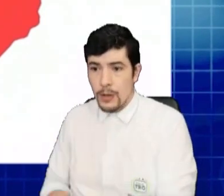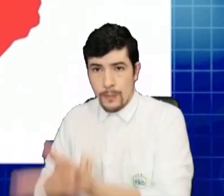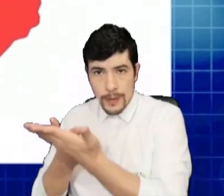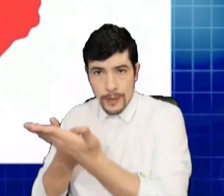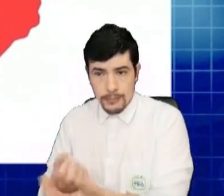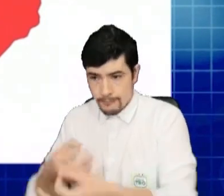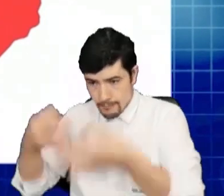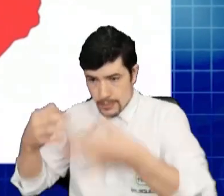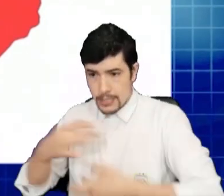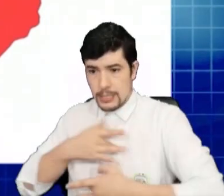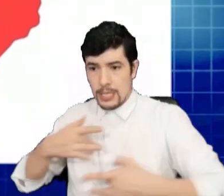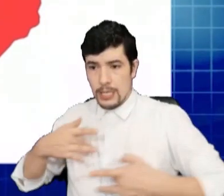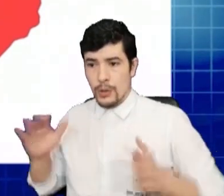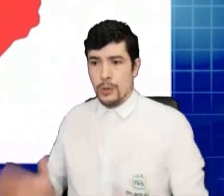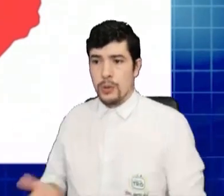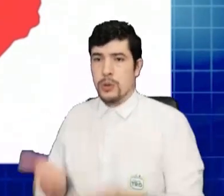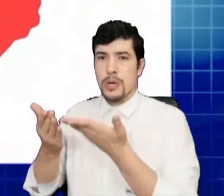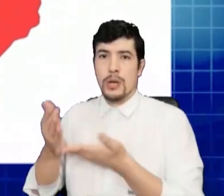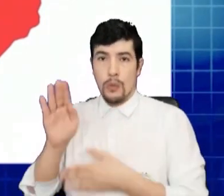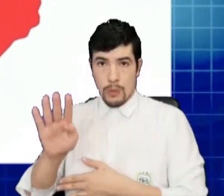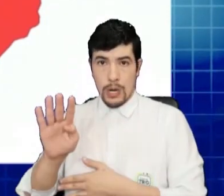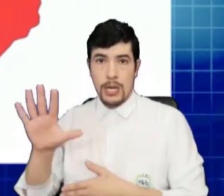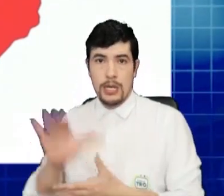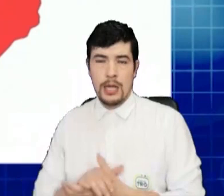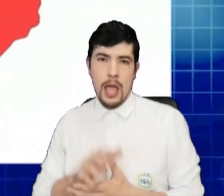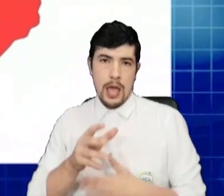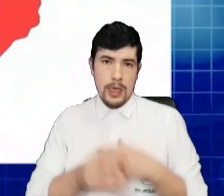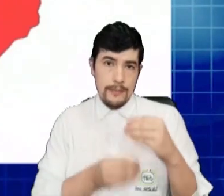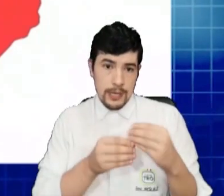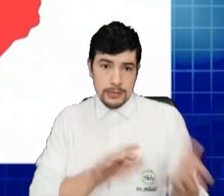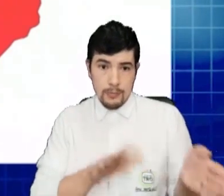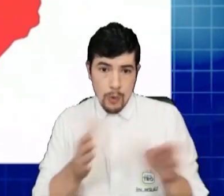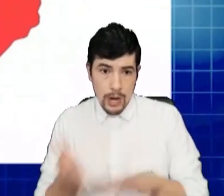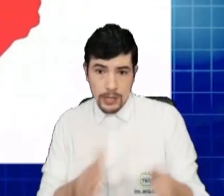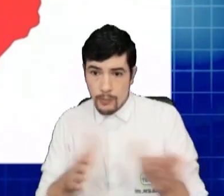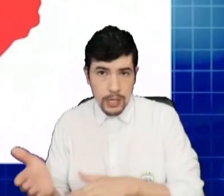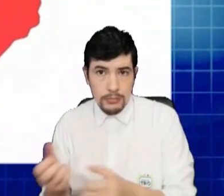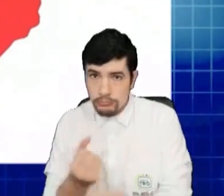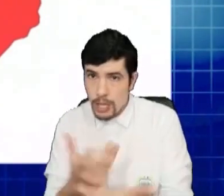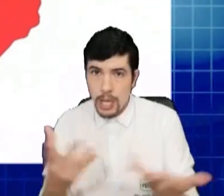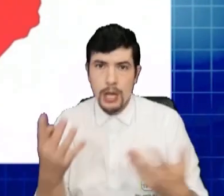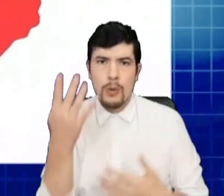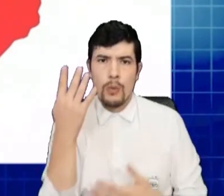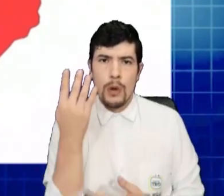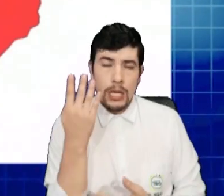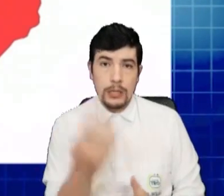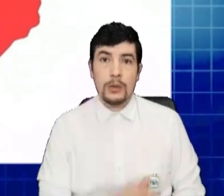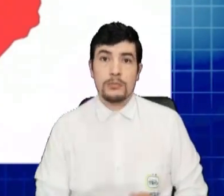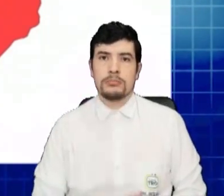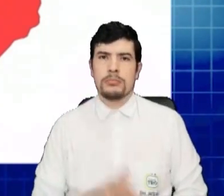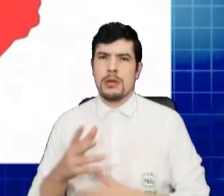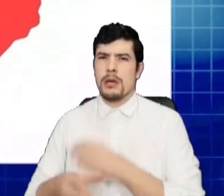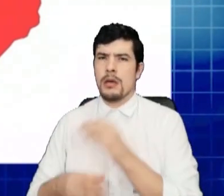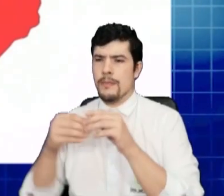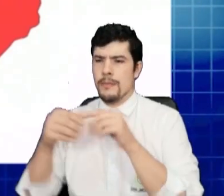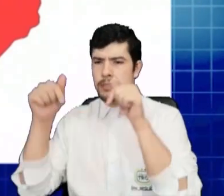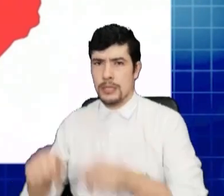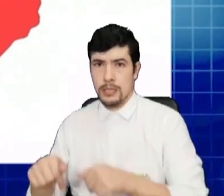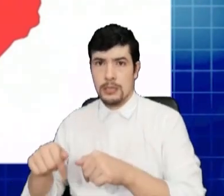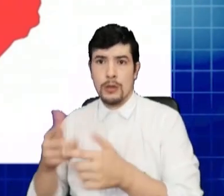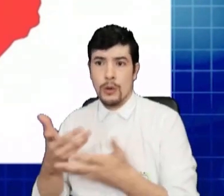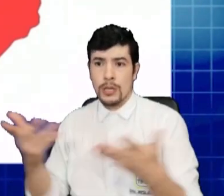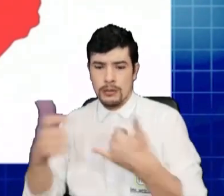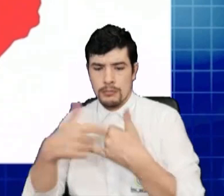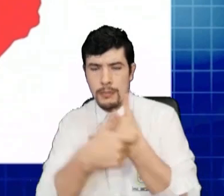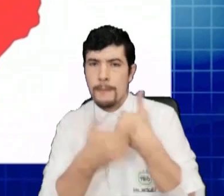registran 4 muertes por el llamado nuevo coronavirus los casos activos en el departamento de santander están así barbosa